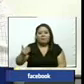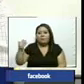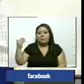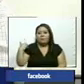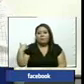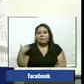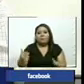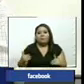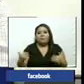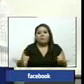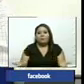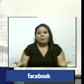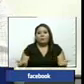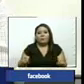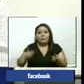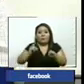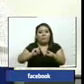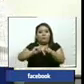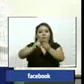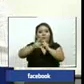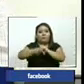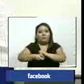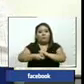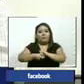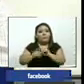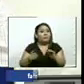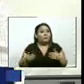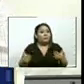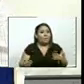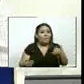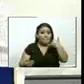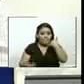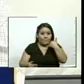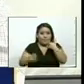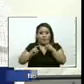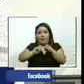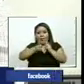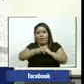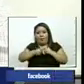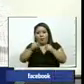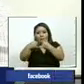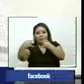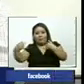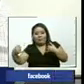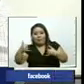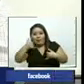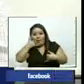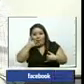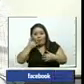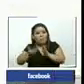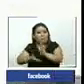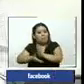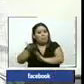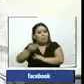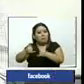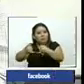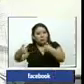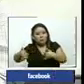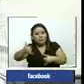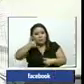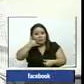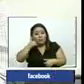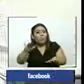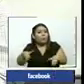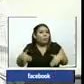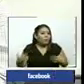pequeña evolución de usuarios desde prepago hacia pospago, entonces ha ido creciendo el pospago. ¿Esto por qué? Por